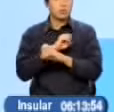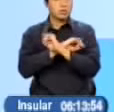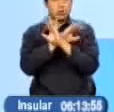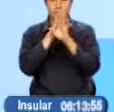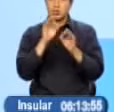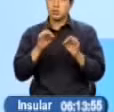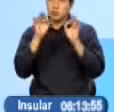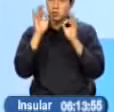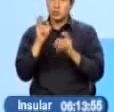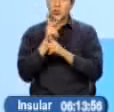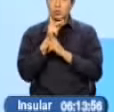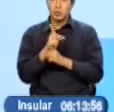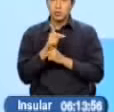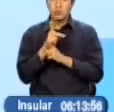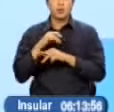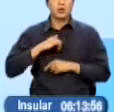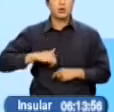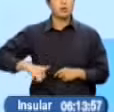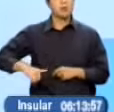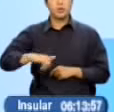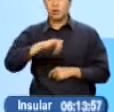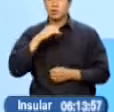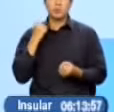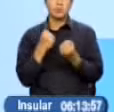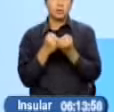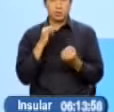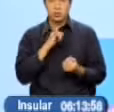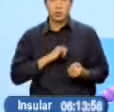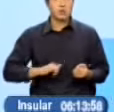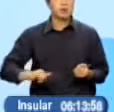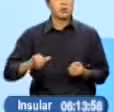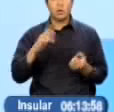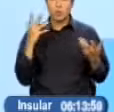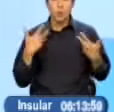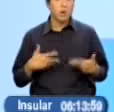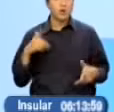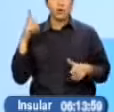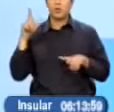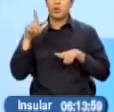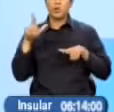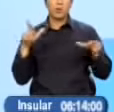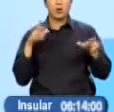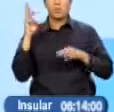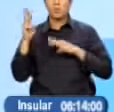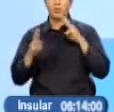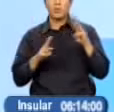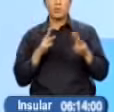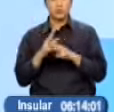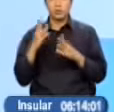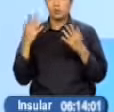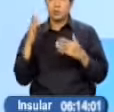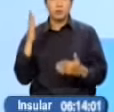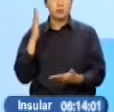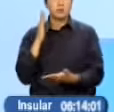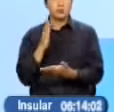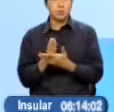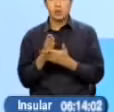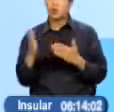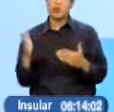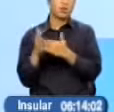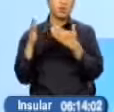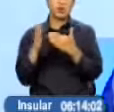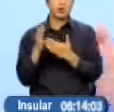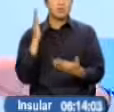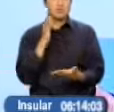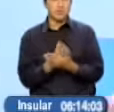en defensa de la democracia esto es muy importante en cualquier lugar del mundo ya tienen que terminar estos golpes de